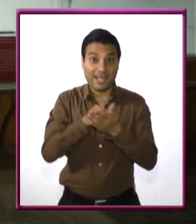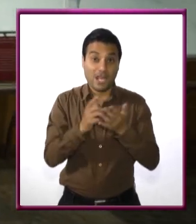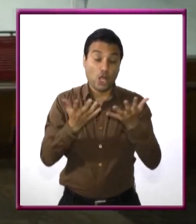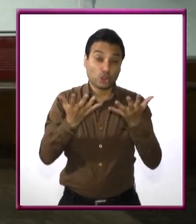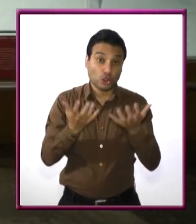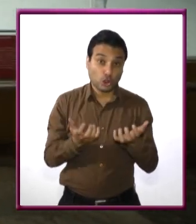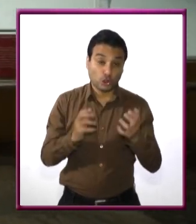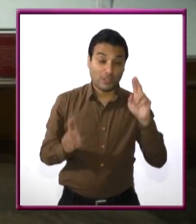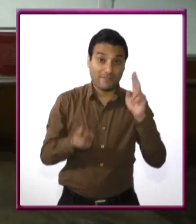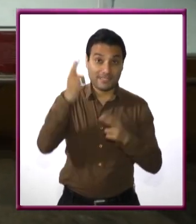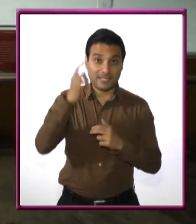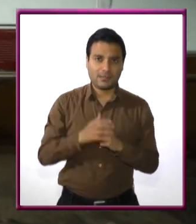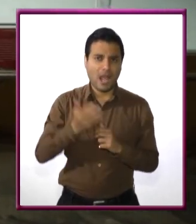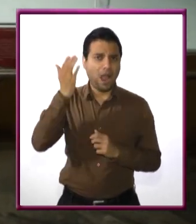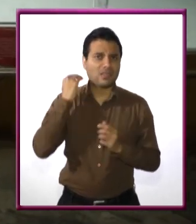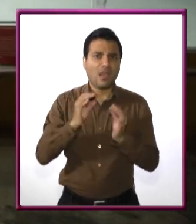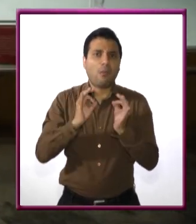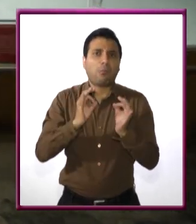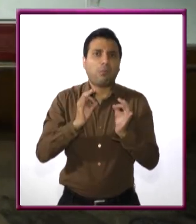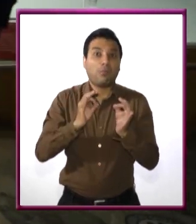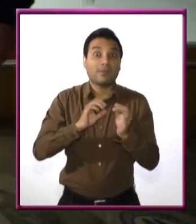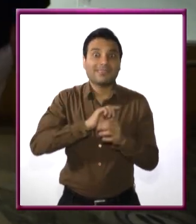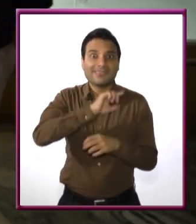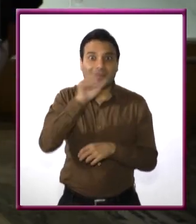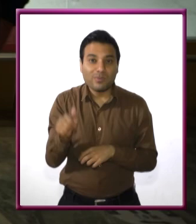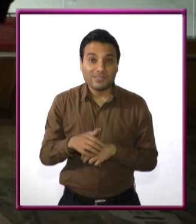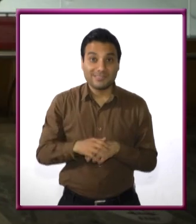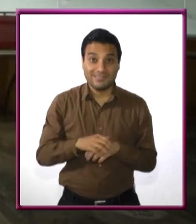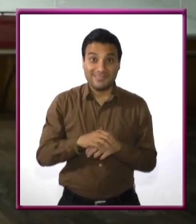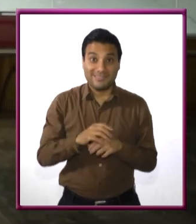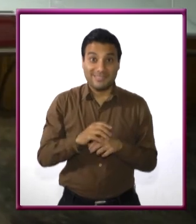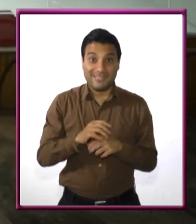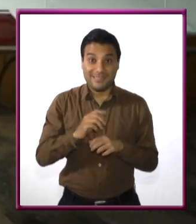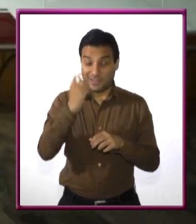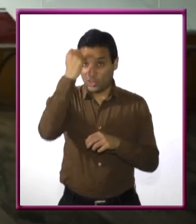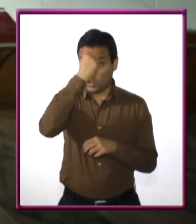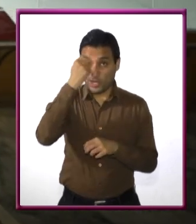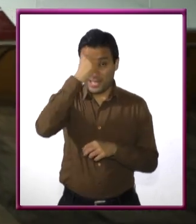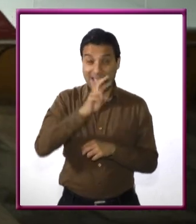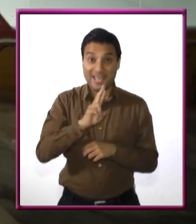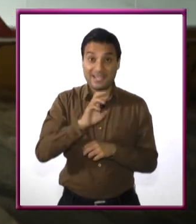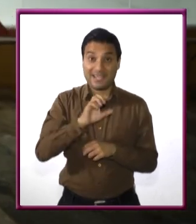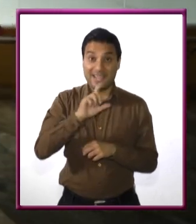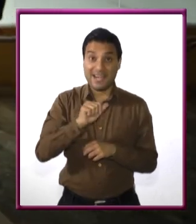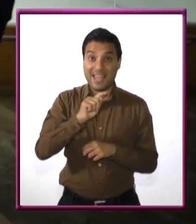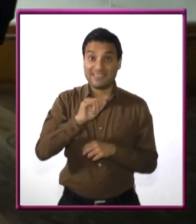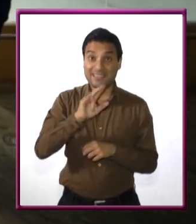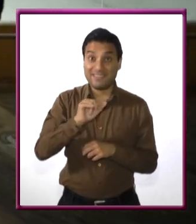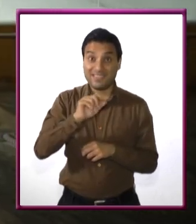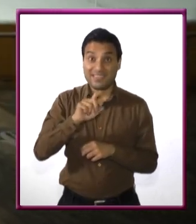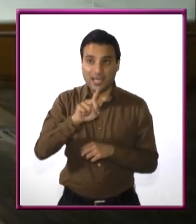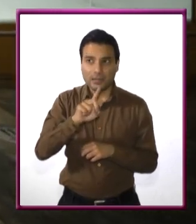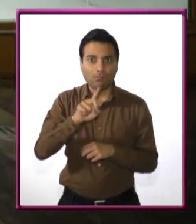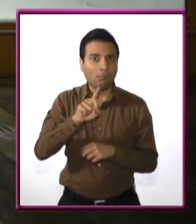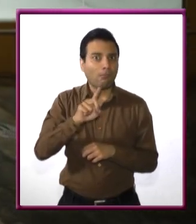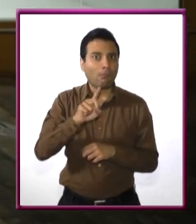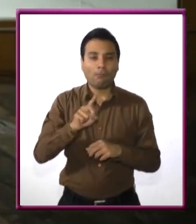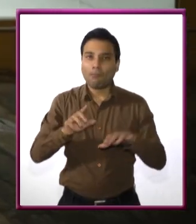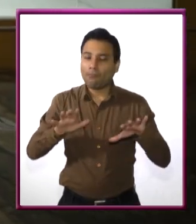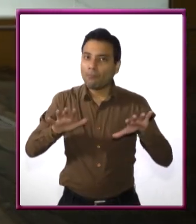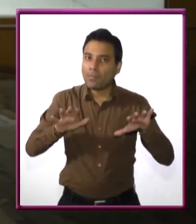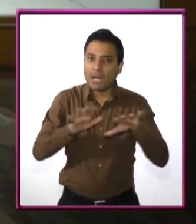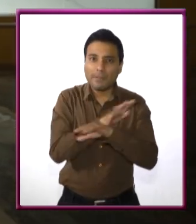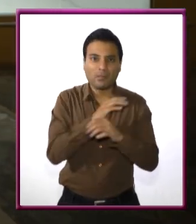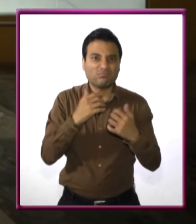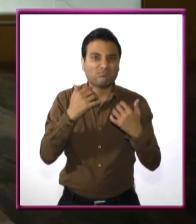de gravitación universal, que uh-huh. funcionaba perfecto, pero en cuanto llegó la teoría de la relatividad general, ¡pum! Le tiró paredes